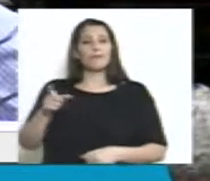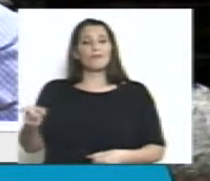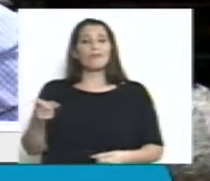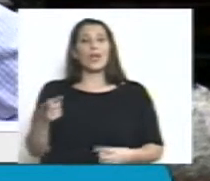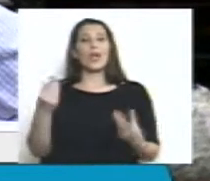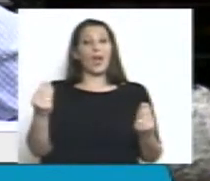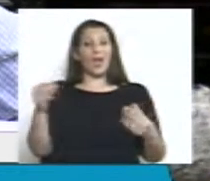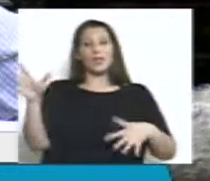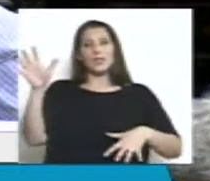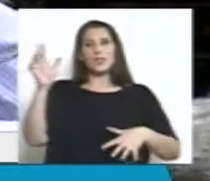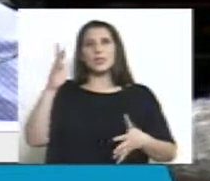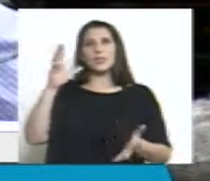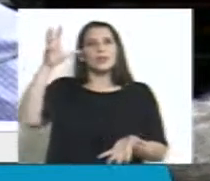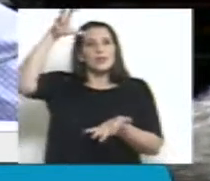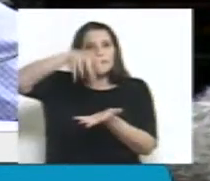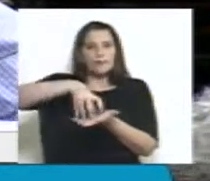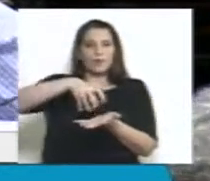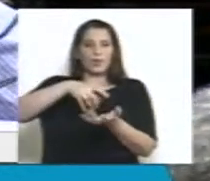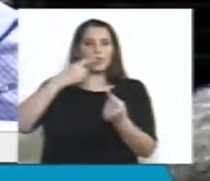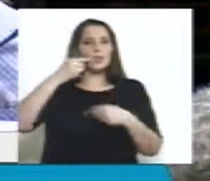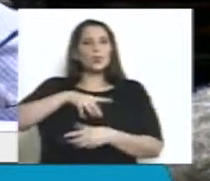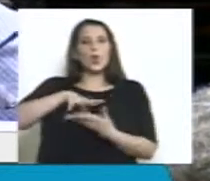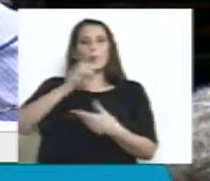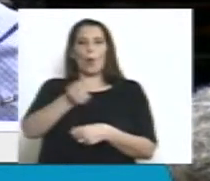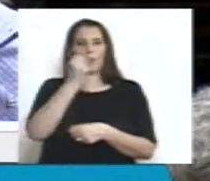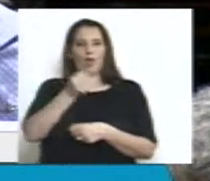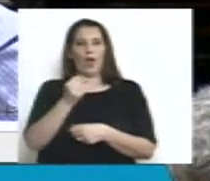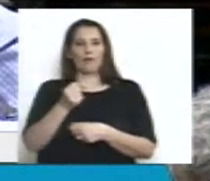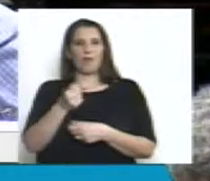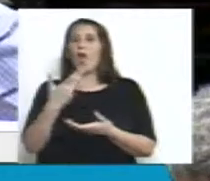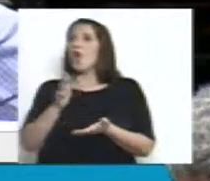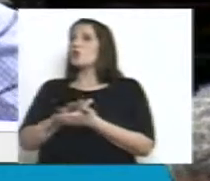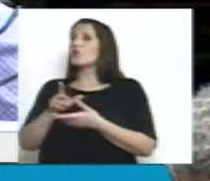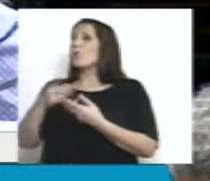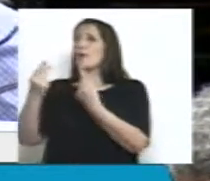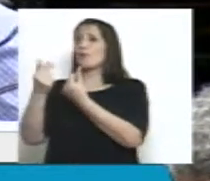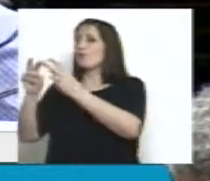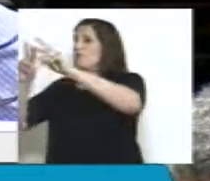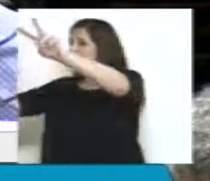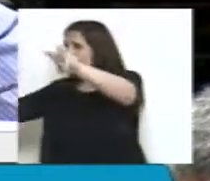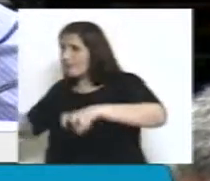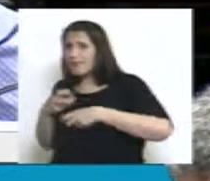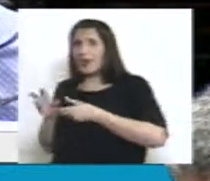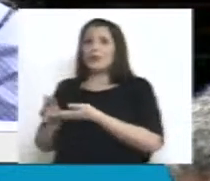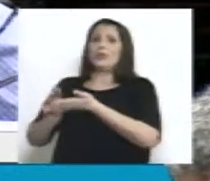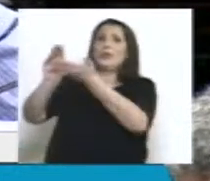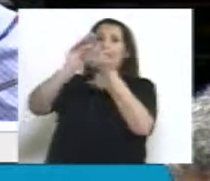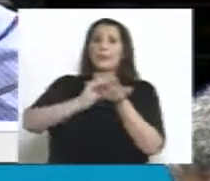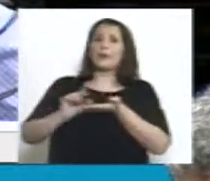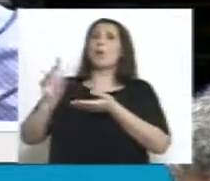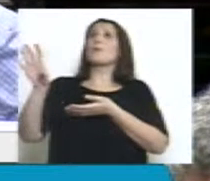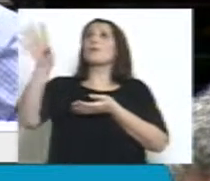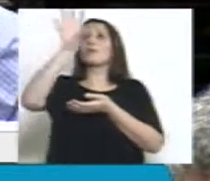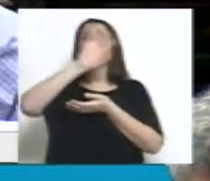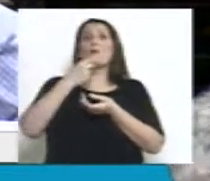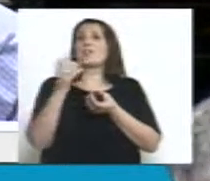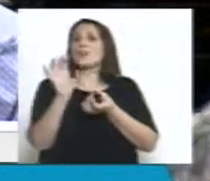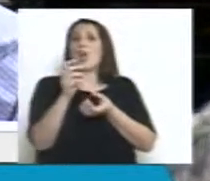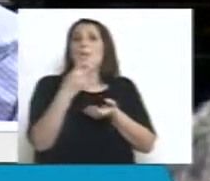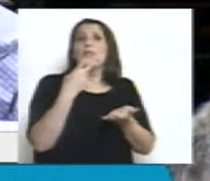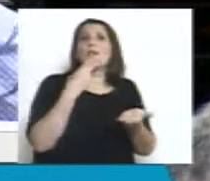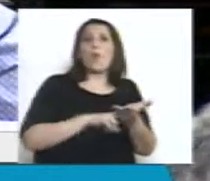que es importante para el país, una claudicación de la distribución del ingreso porque condenan a las provincias solamente a cobrarle a los